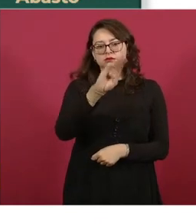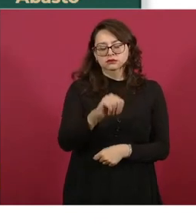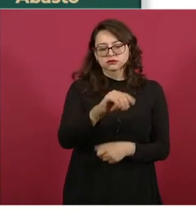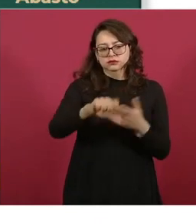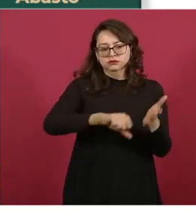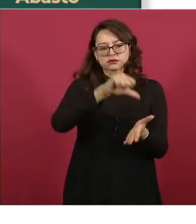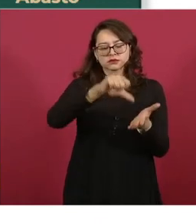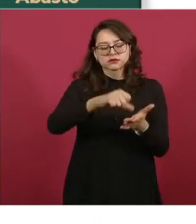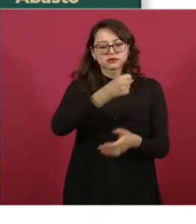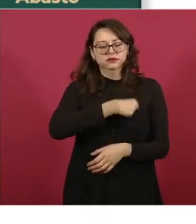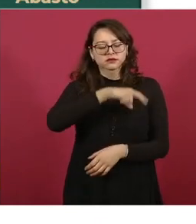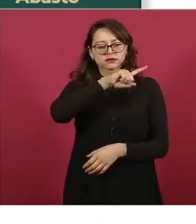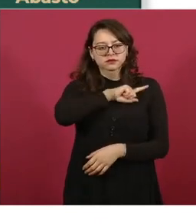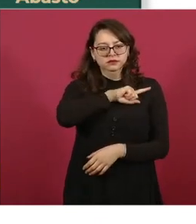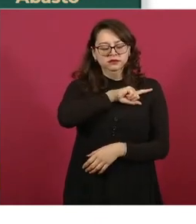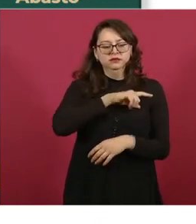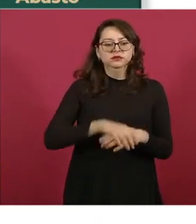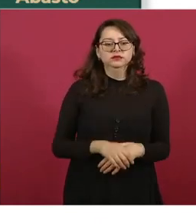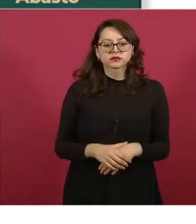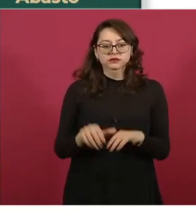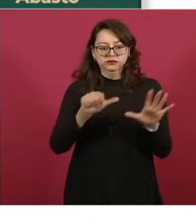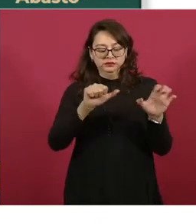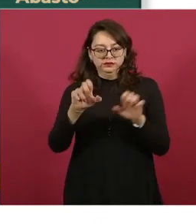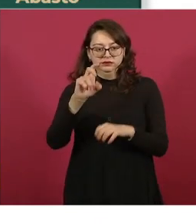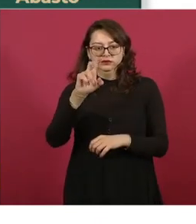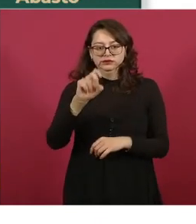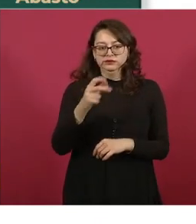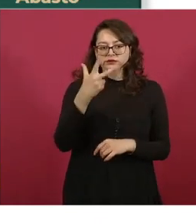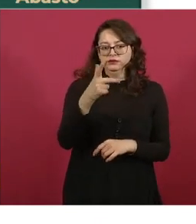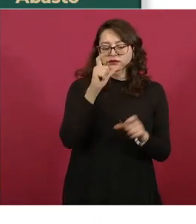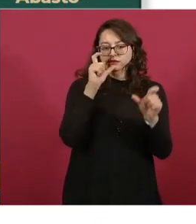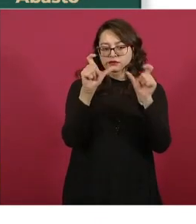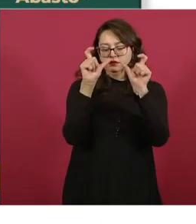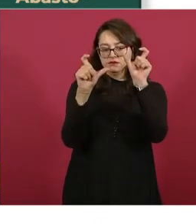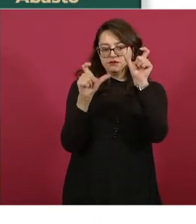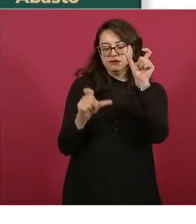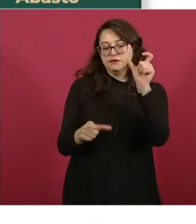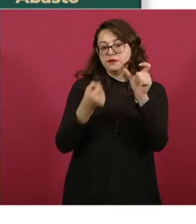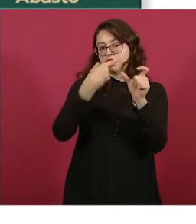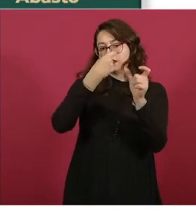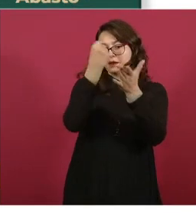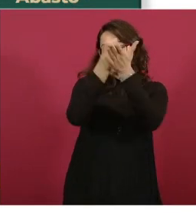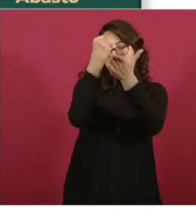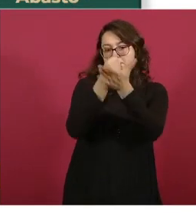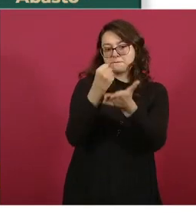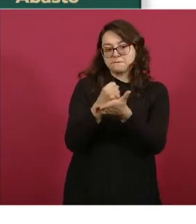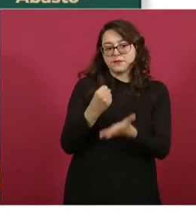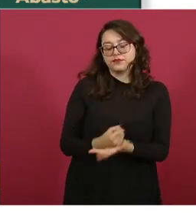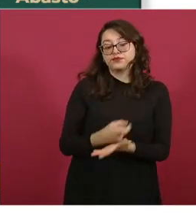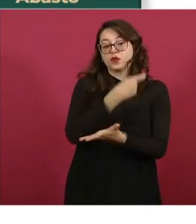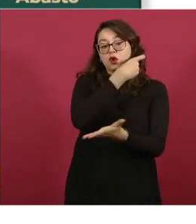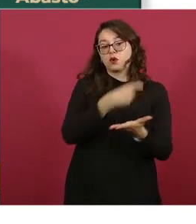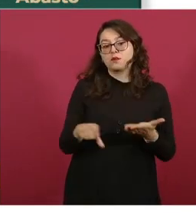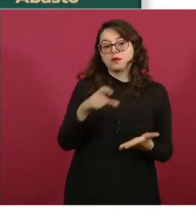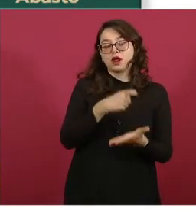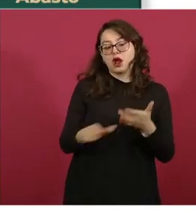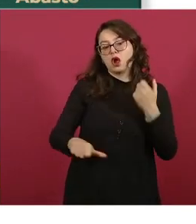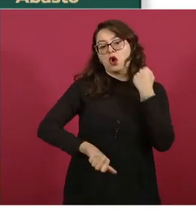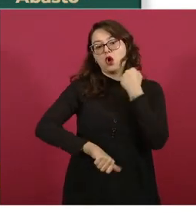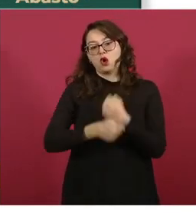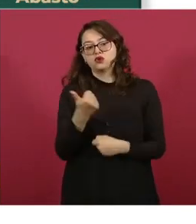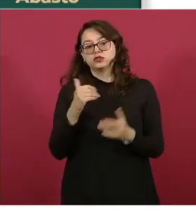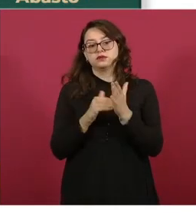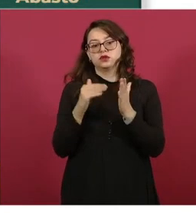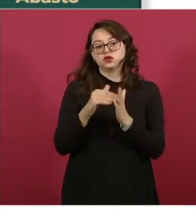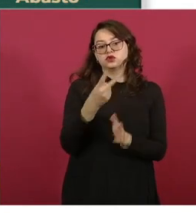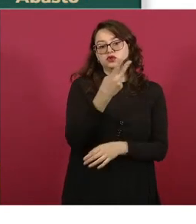187 centros de salud. Se tienen 638 claves autorizadas y se han adquirido más de 11 millones de piezas con una inversión